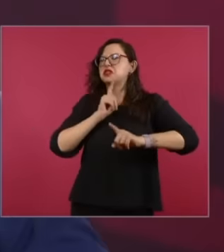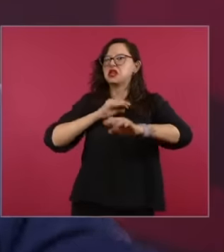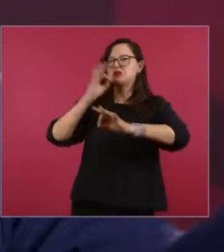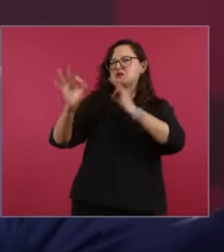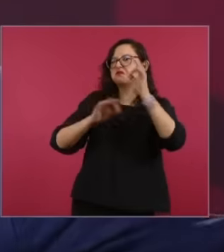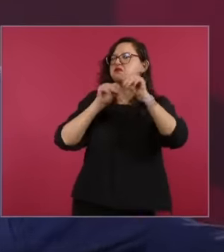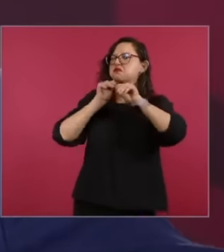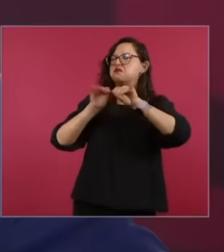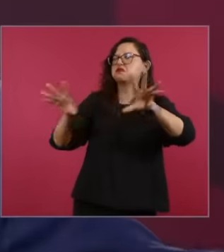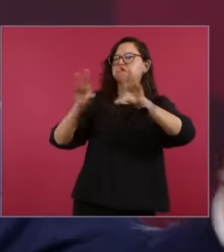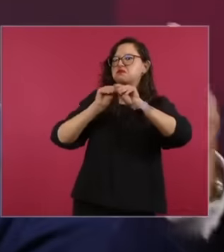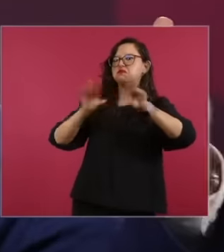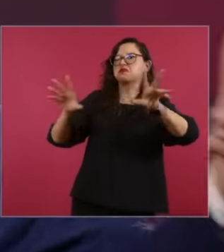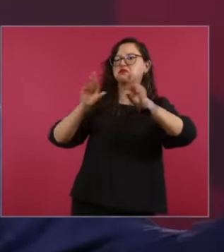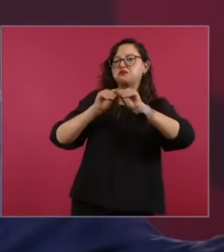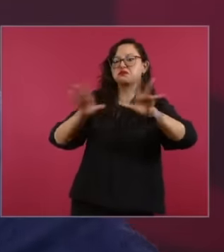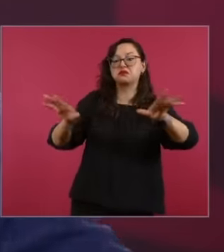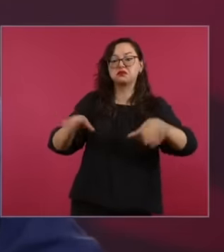pues ahí están.